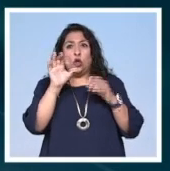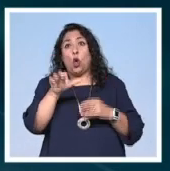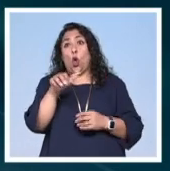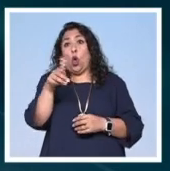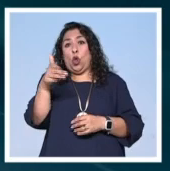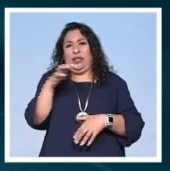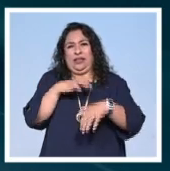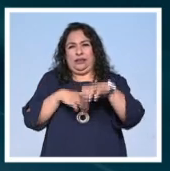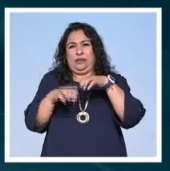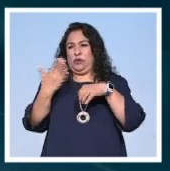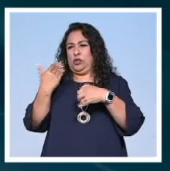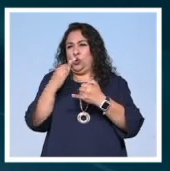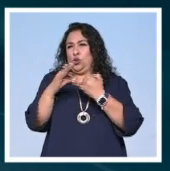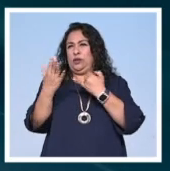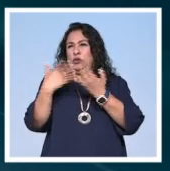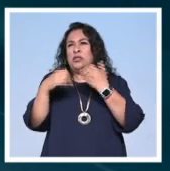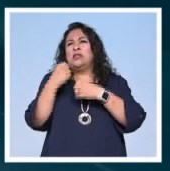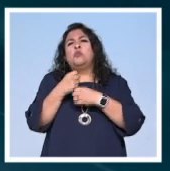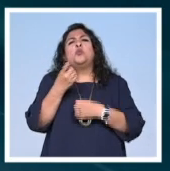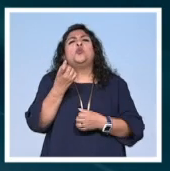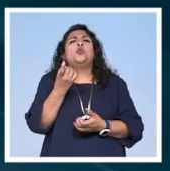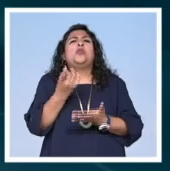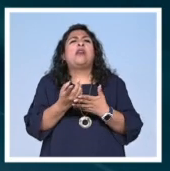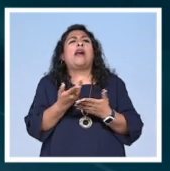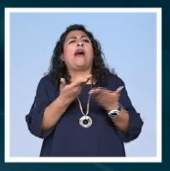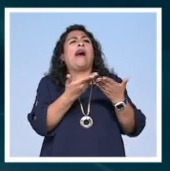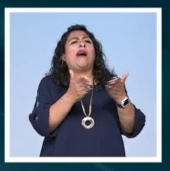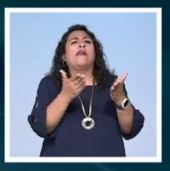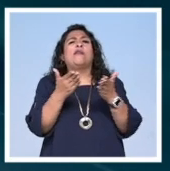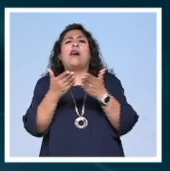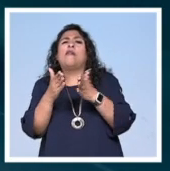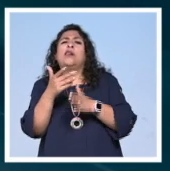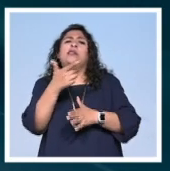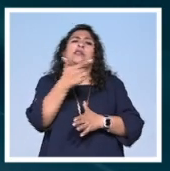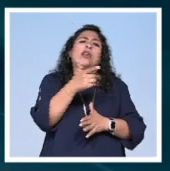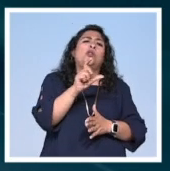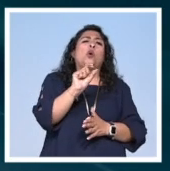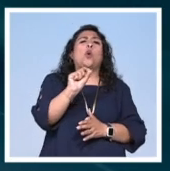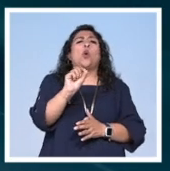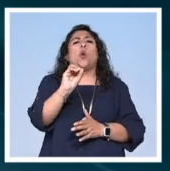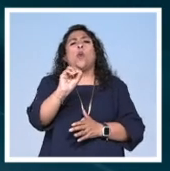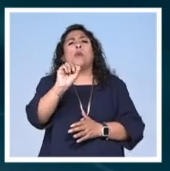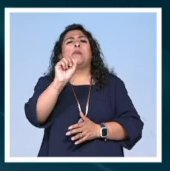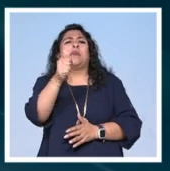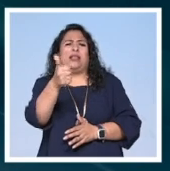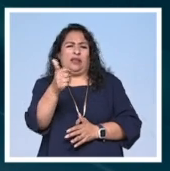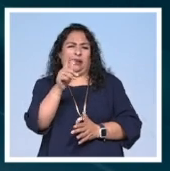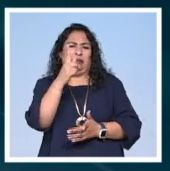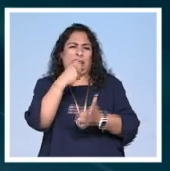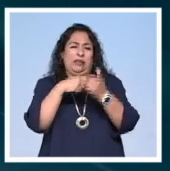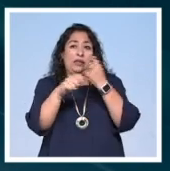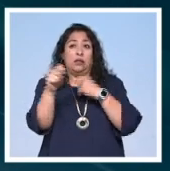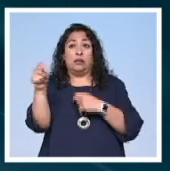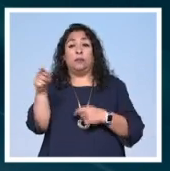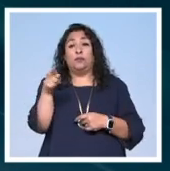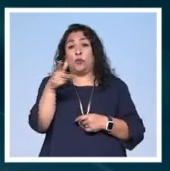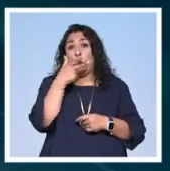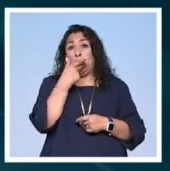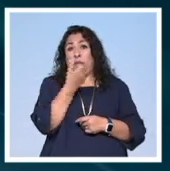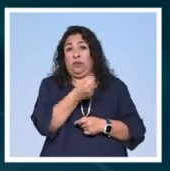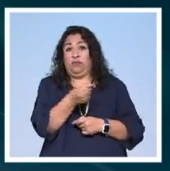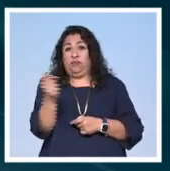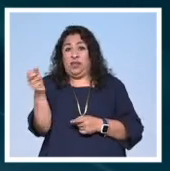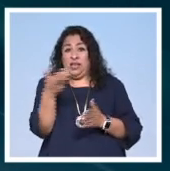franquicias de los últimos 10 años Solo han abierto entre 7 y 26 sucursales para el experto restaurantero